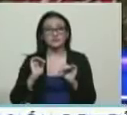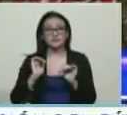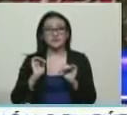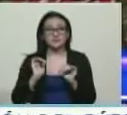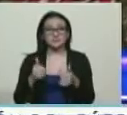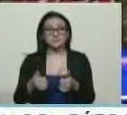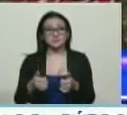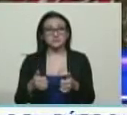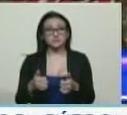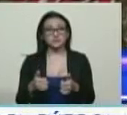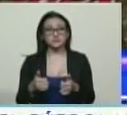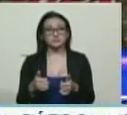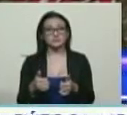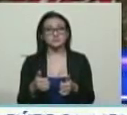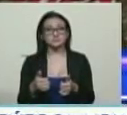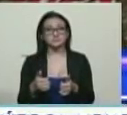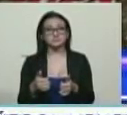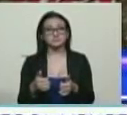se inició un ciclo